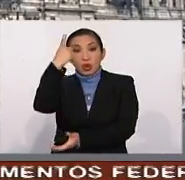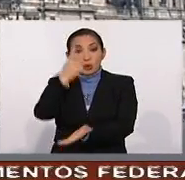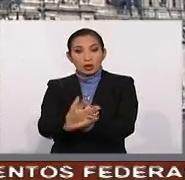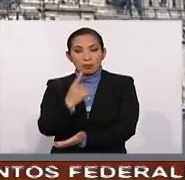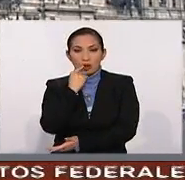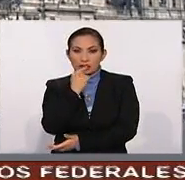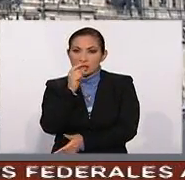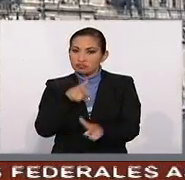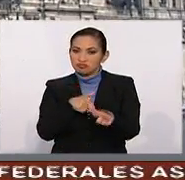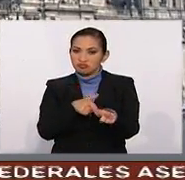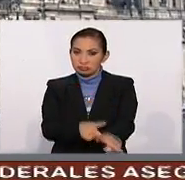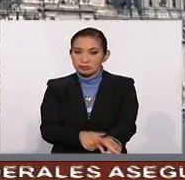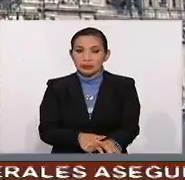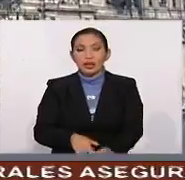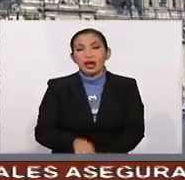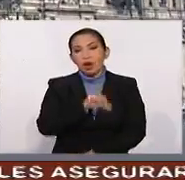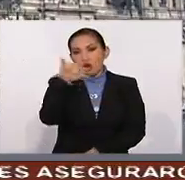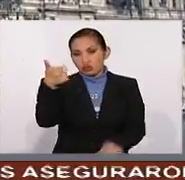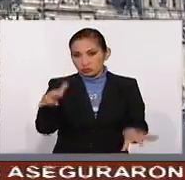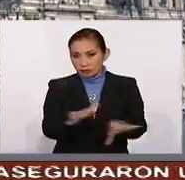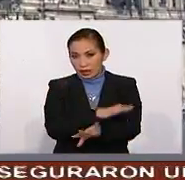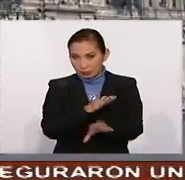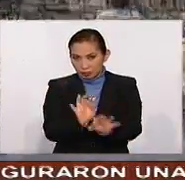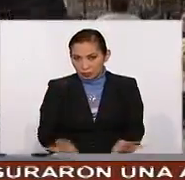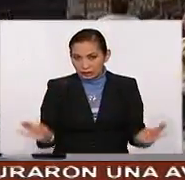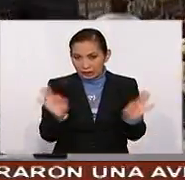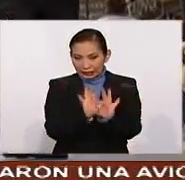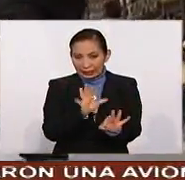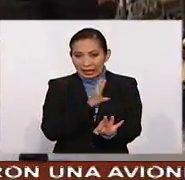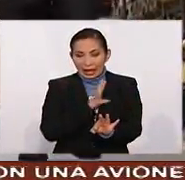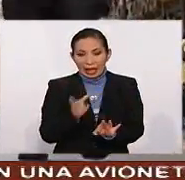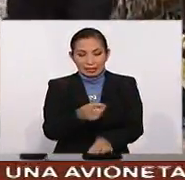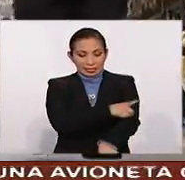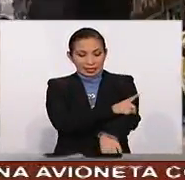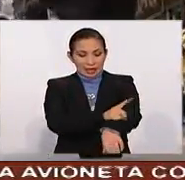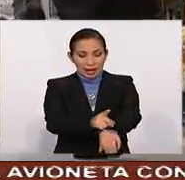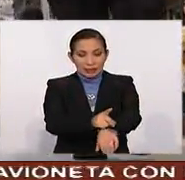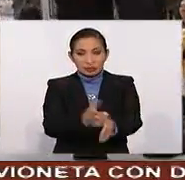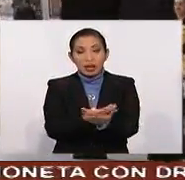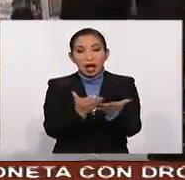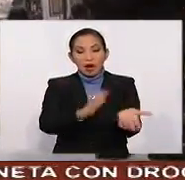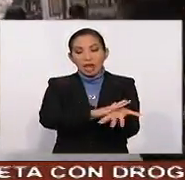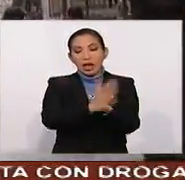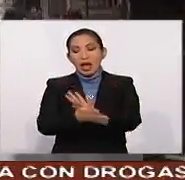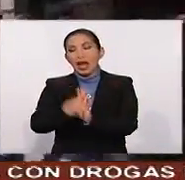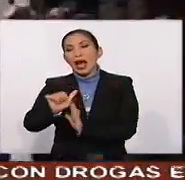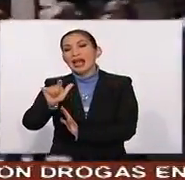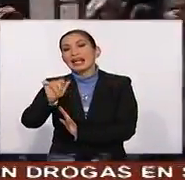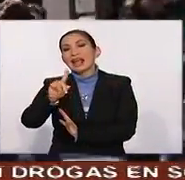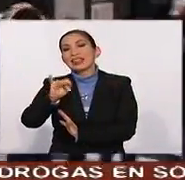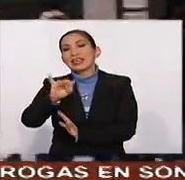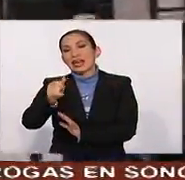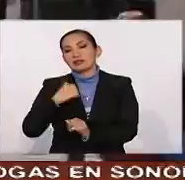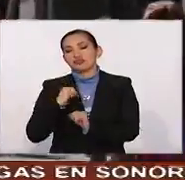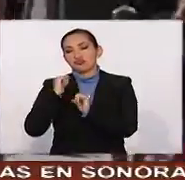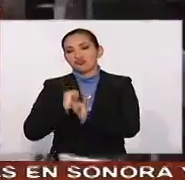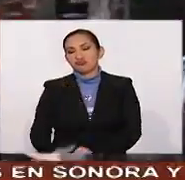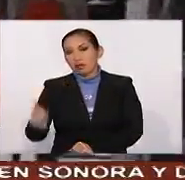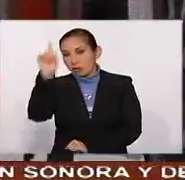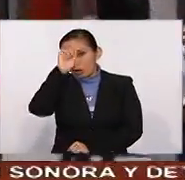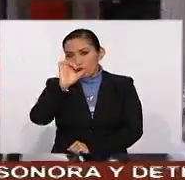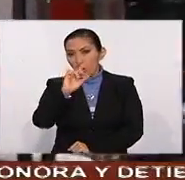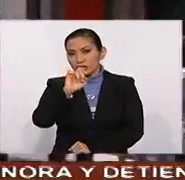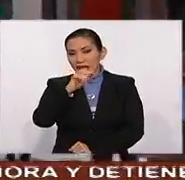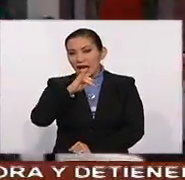único policial. Entre los cambios fundamentales se encuentran las delegaciones, que ahora serán alcaldías, conformadas por